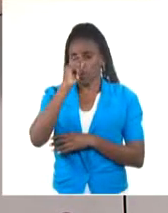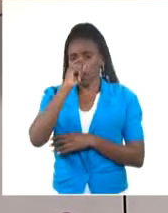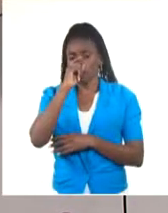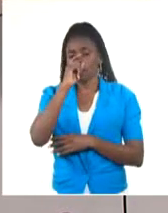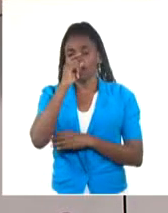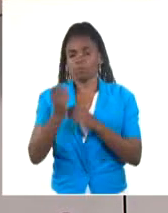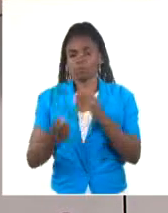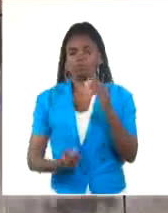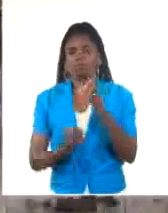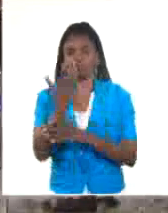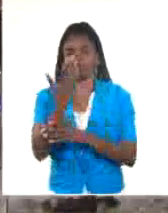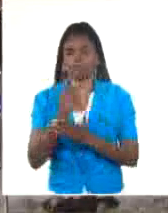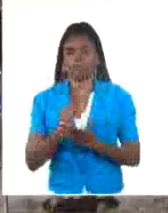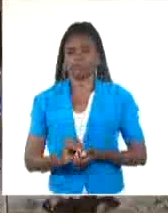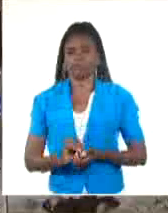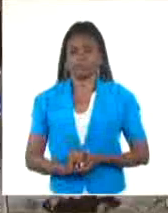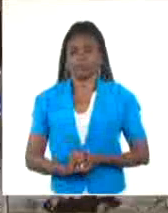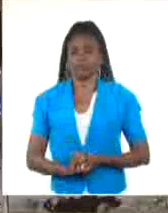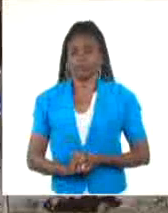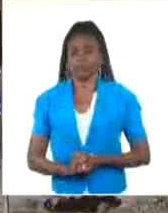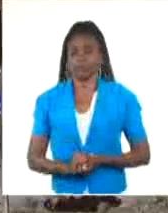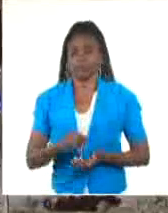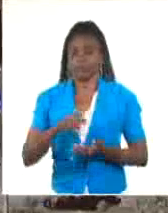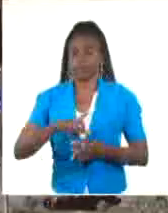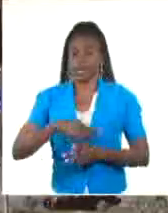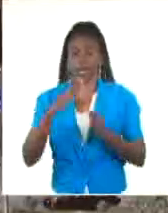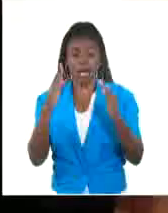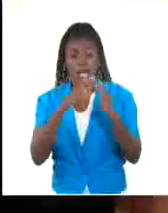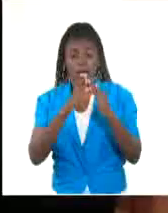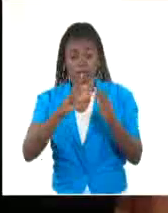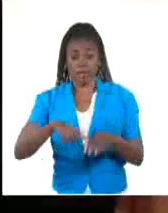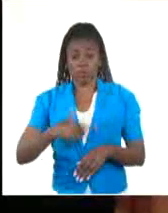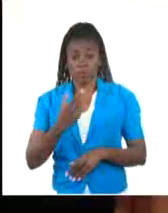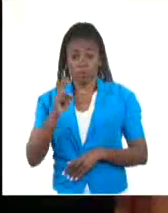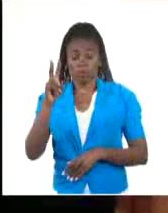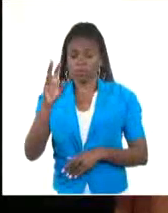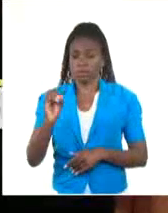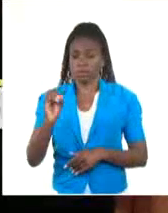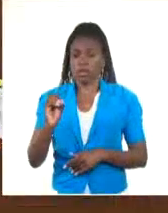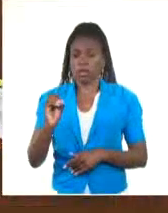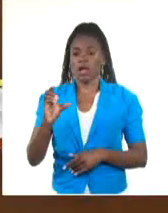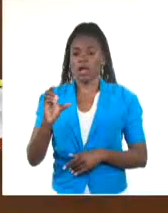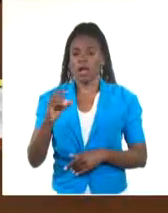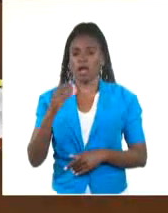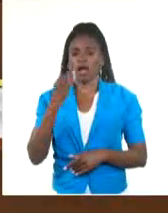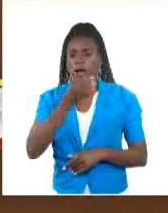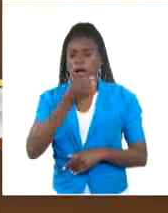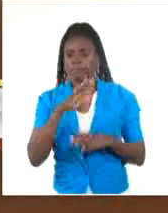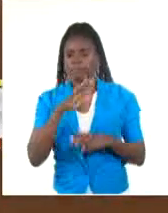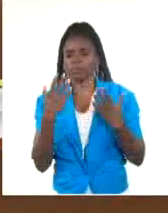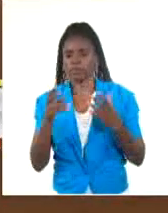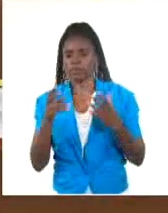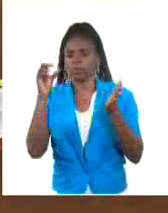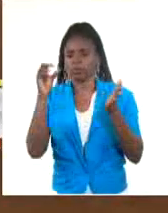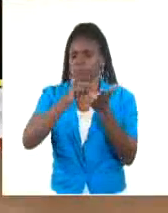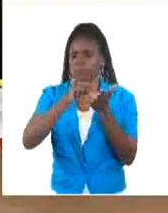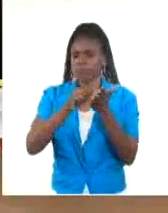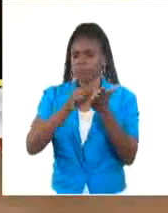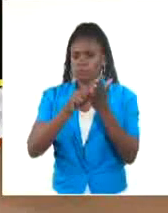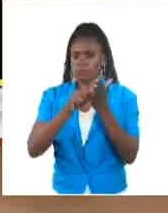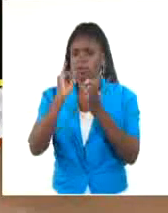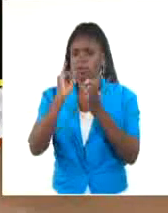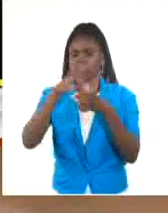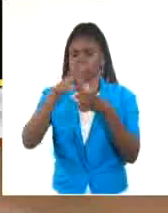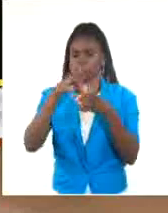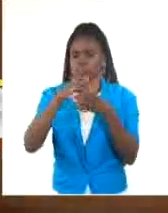fundadas. La Casa de Cultura Juan Marinelo de Santa Clara constituye emblema dentro del sistema de instituciones de su